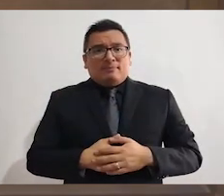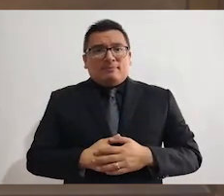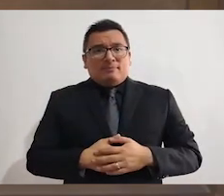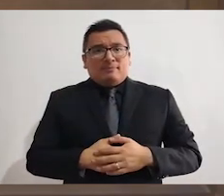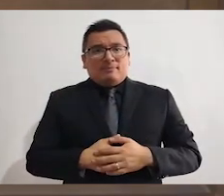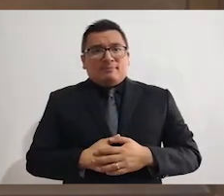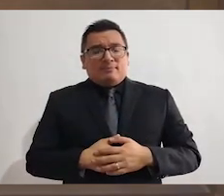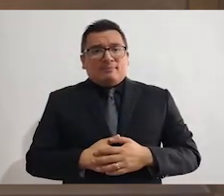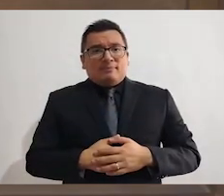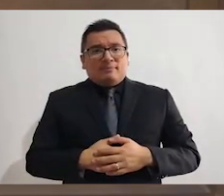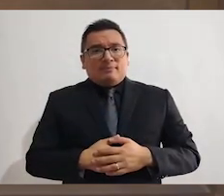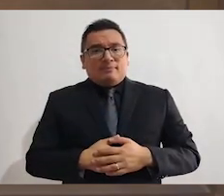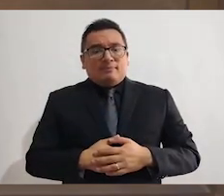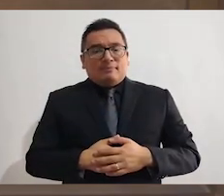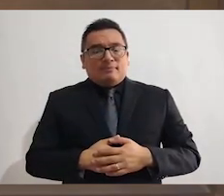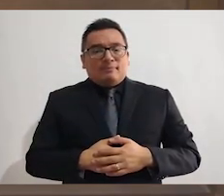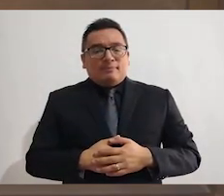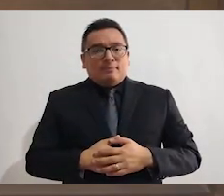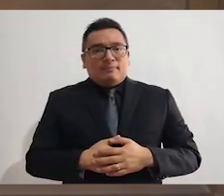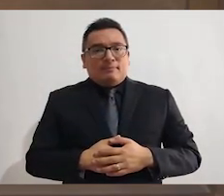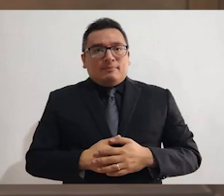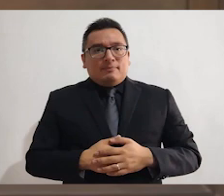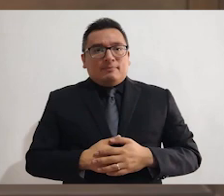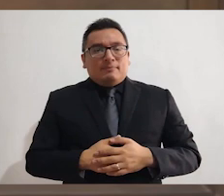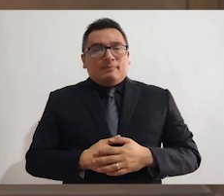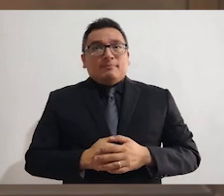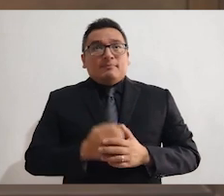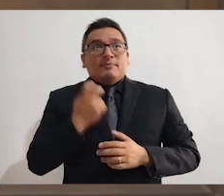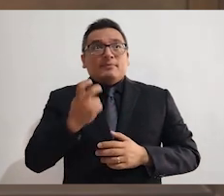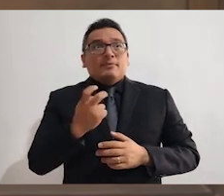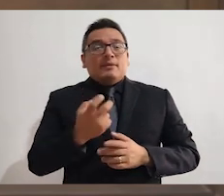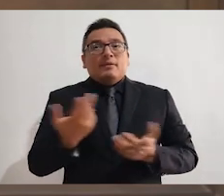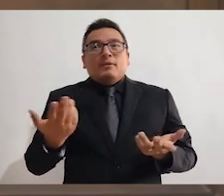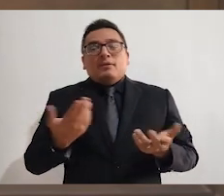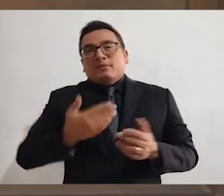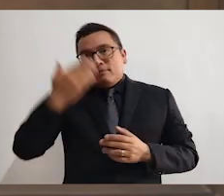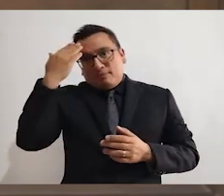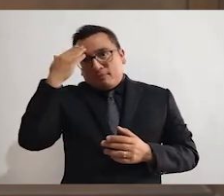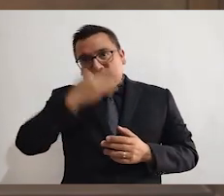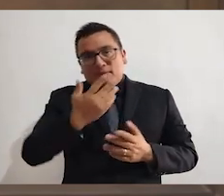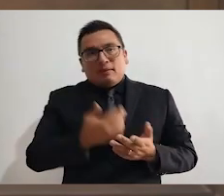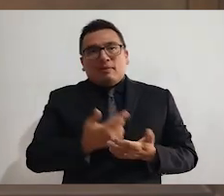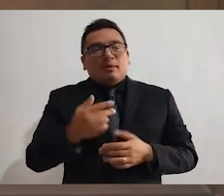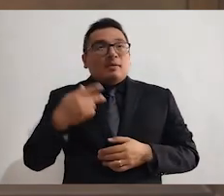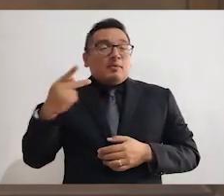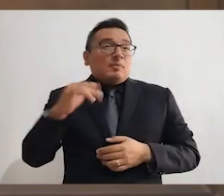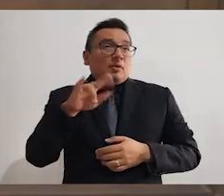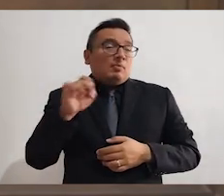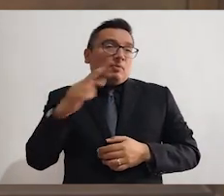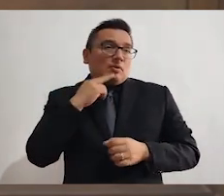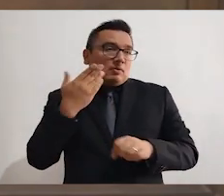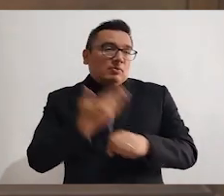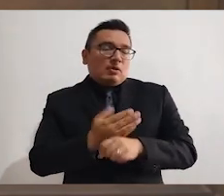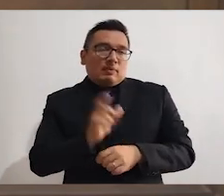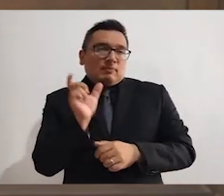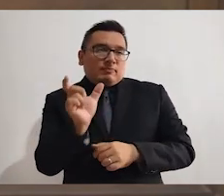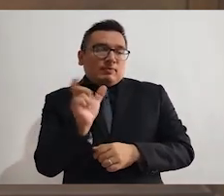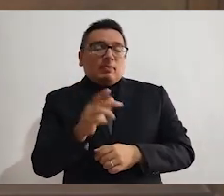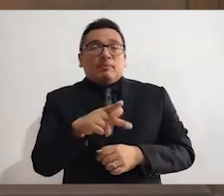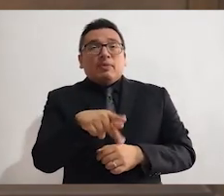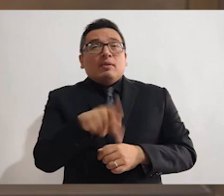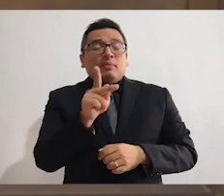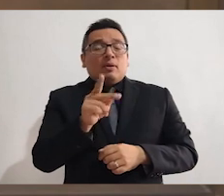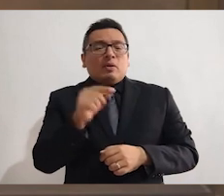trámite, el mero trámite de acceso a la credencial, pues es algo que le toca totalmente al Instituto Nacional Electoral,